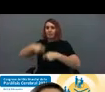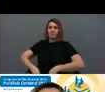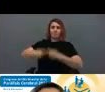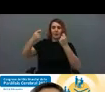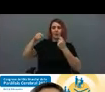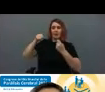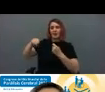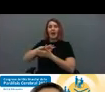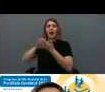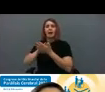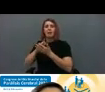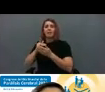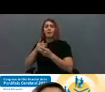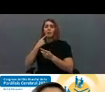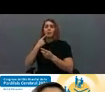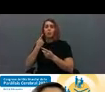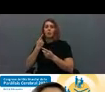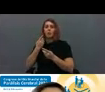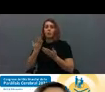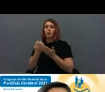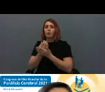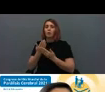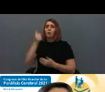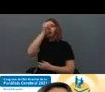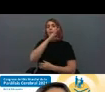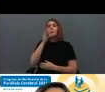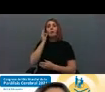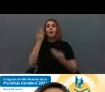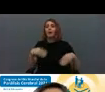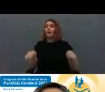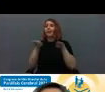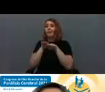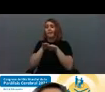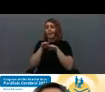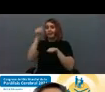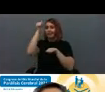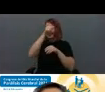por prácticas igualitarias en las relaciones entre hombres y mujeres.